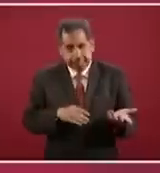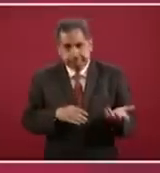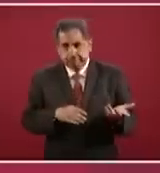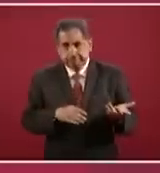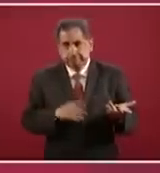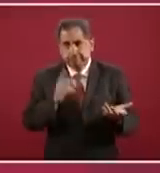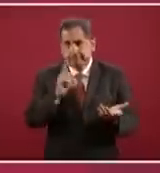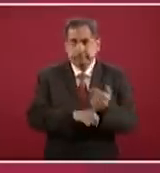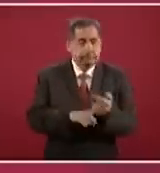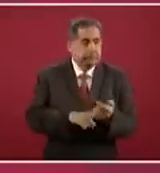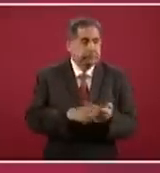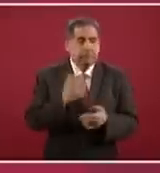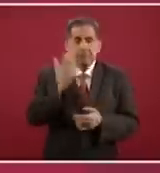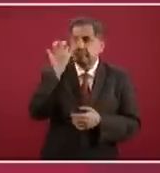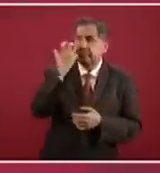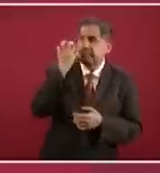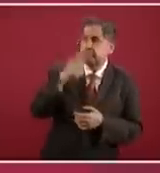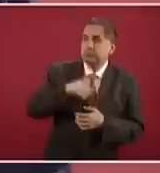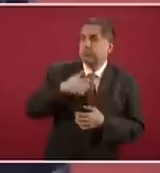una profesión